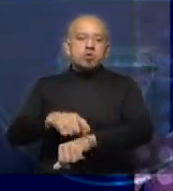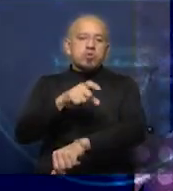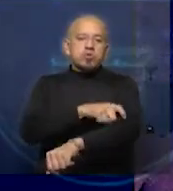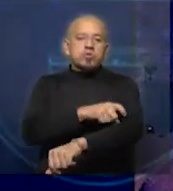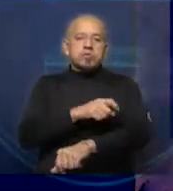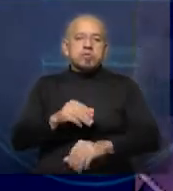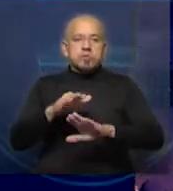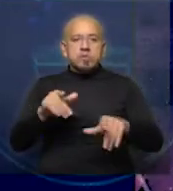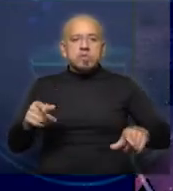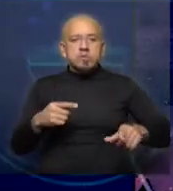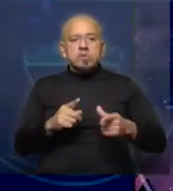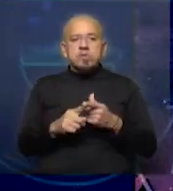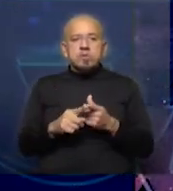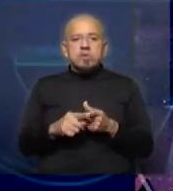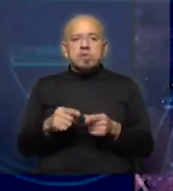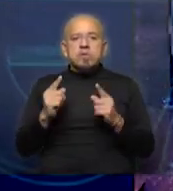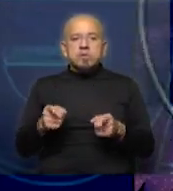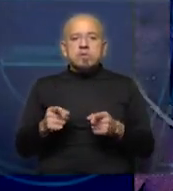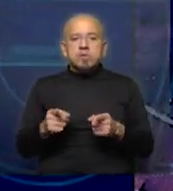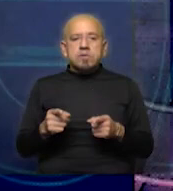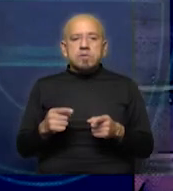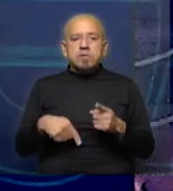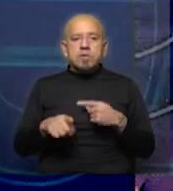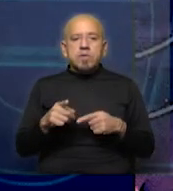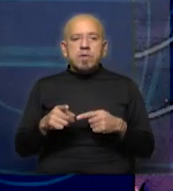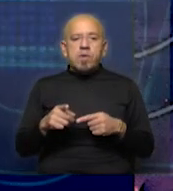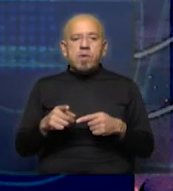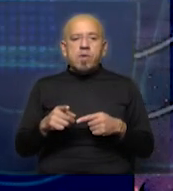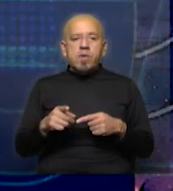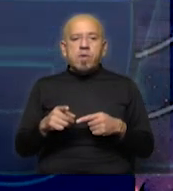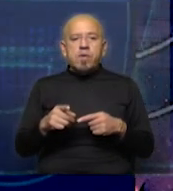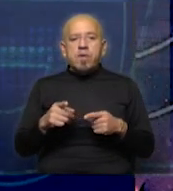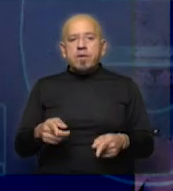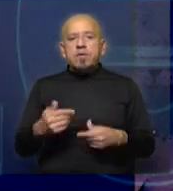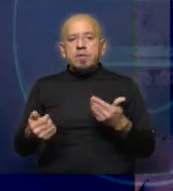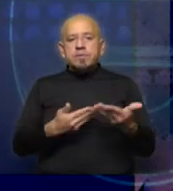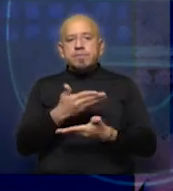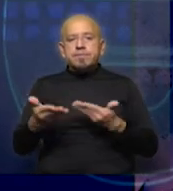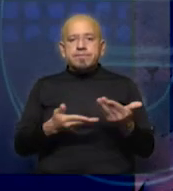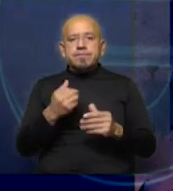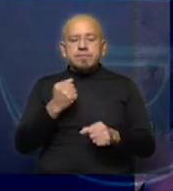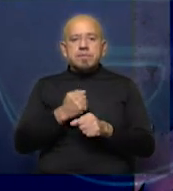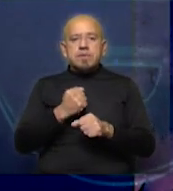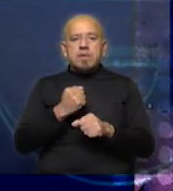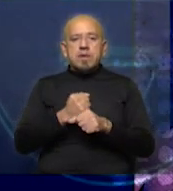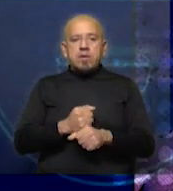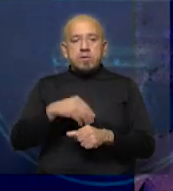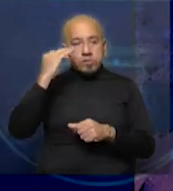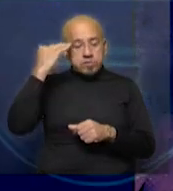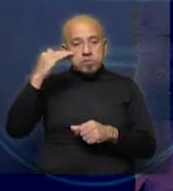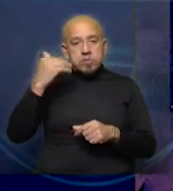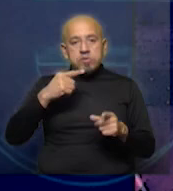como como docentes de nivel inicial y ahí en ese en ese mismo intercambio de la tarea docente eh